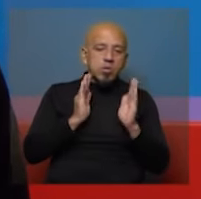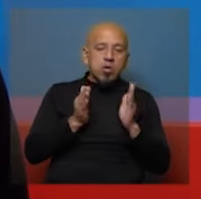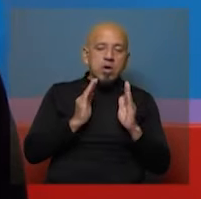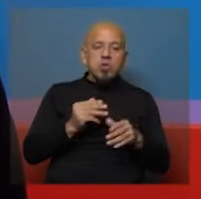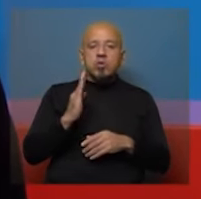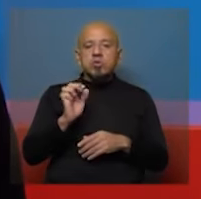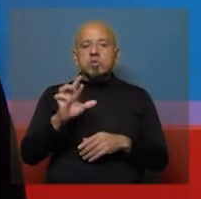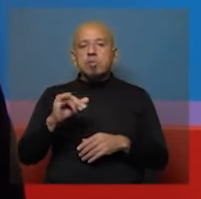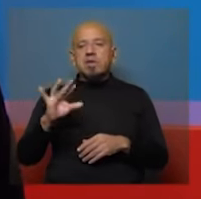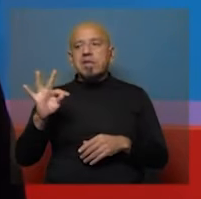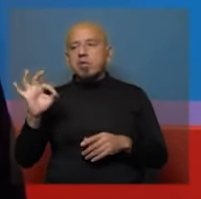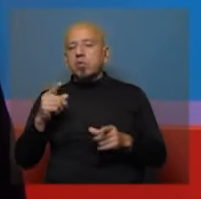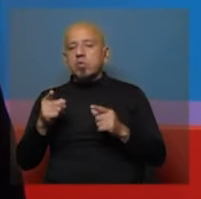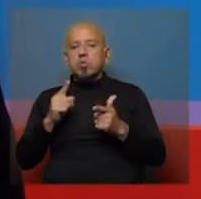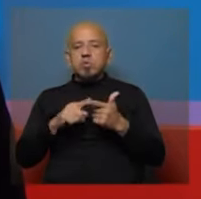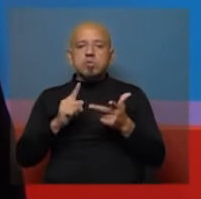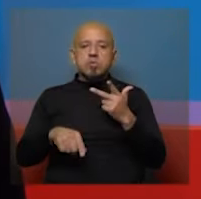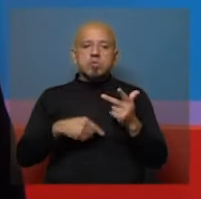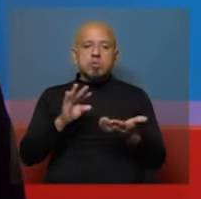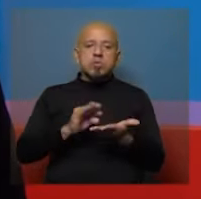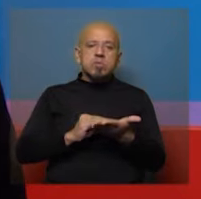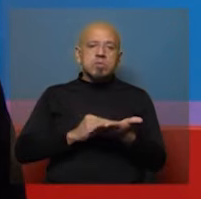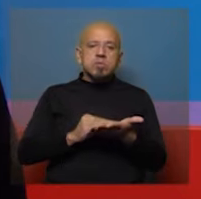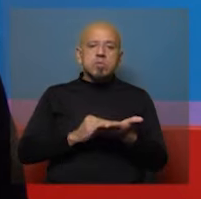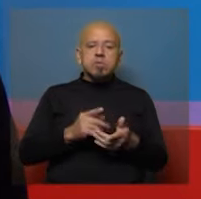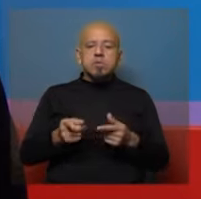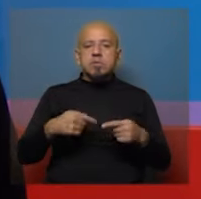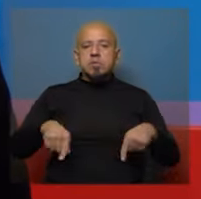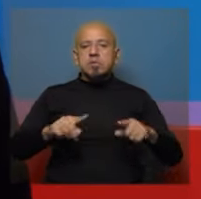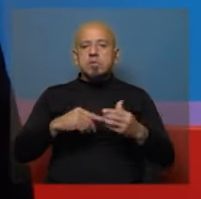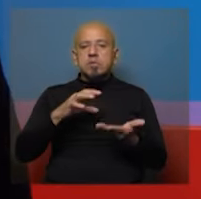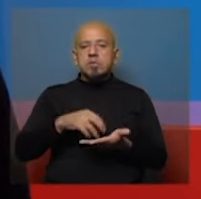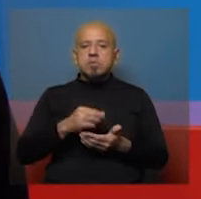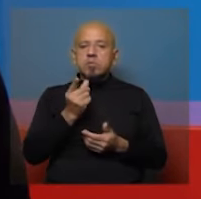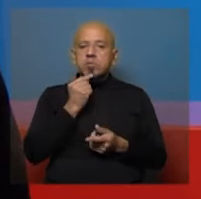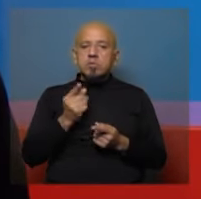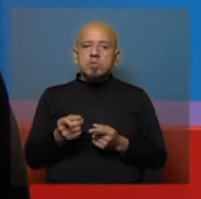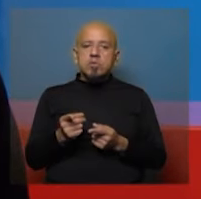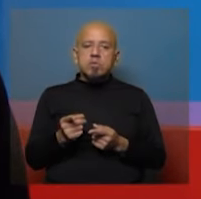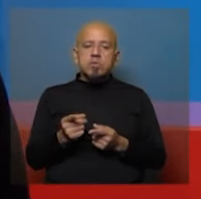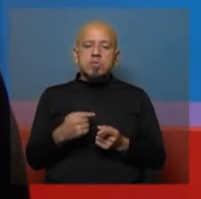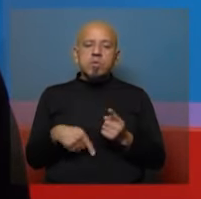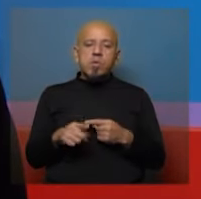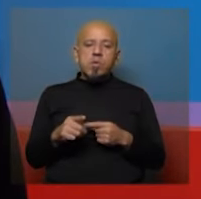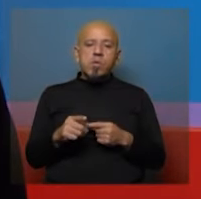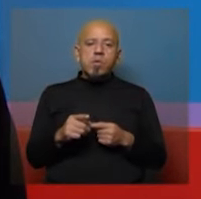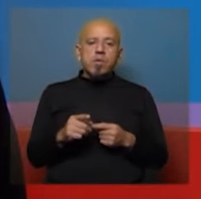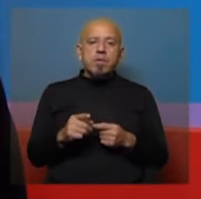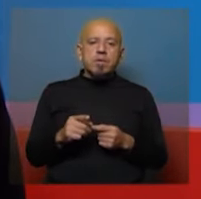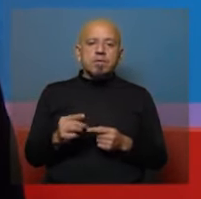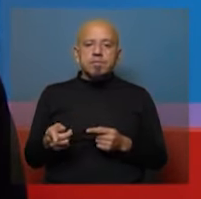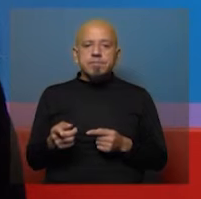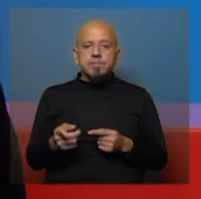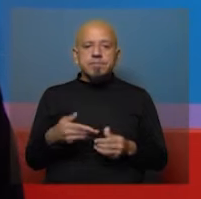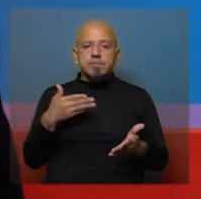peritos los equipos técnicos los administrativos las seccionales que a las mujeres y recién mea los